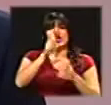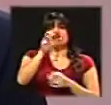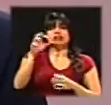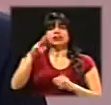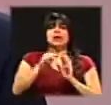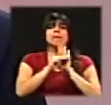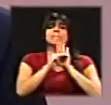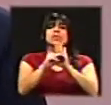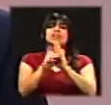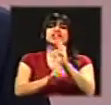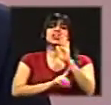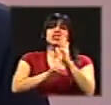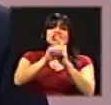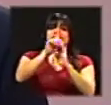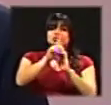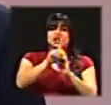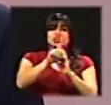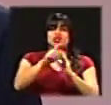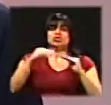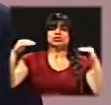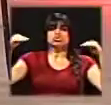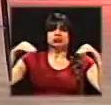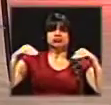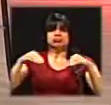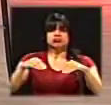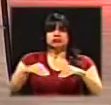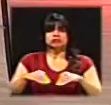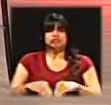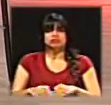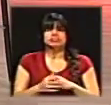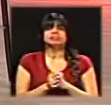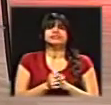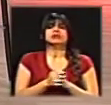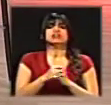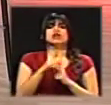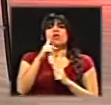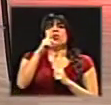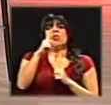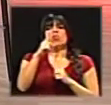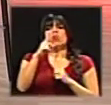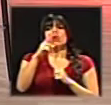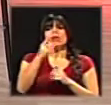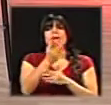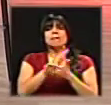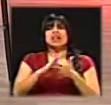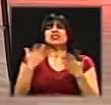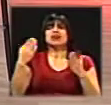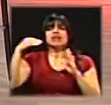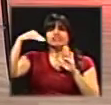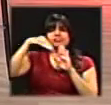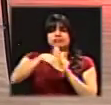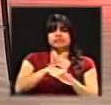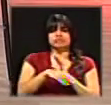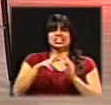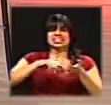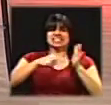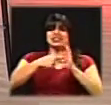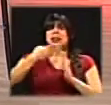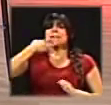de desarrollo está en deterioro, está en una fase de decadencia, que no digo que es que esté